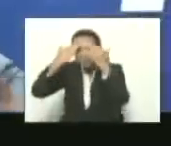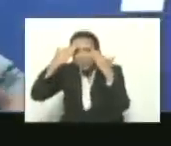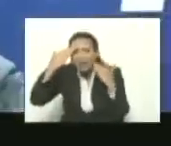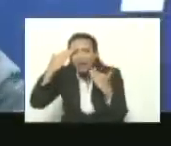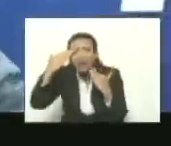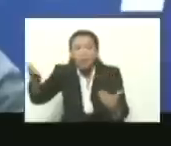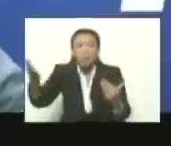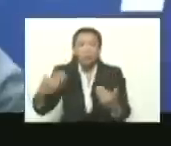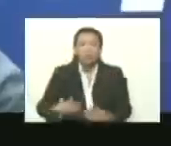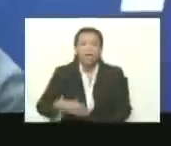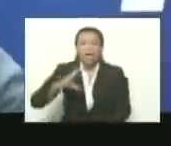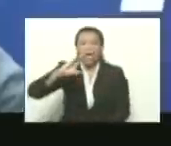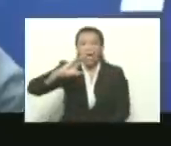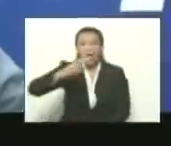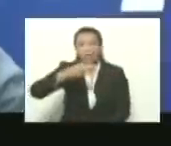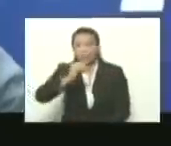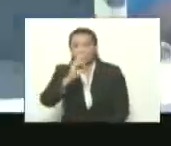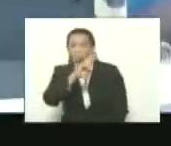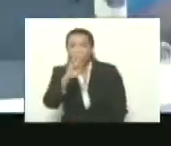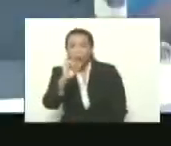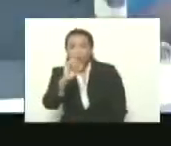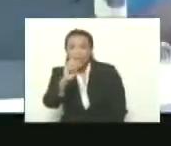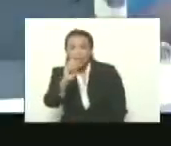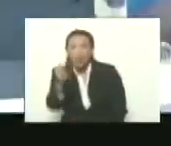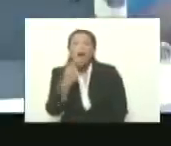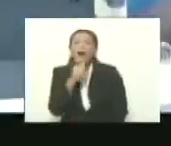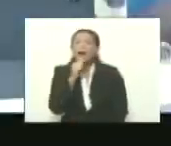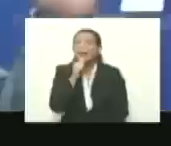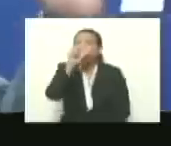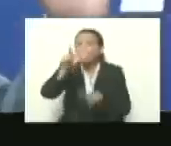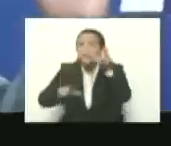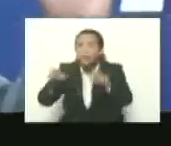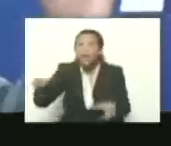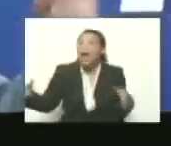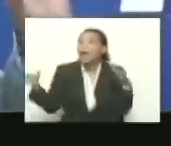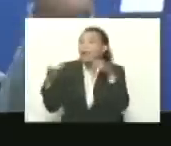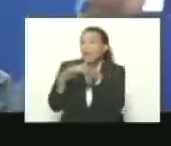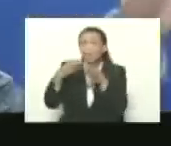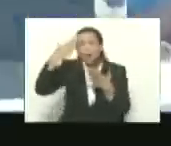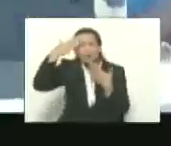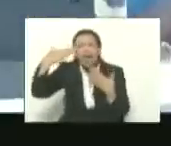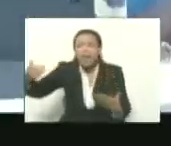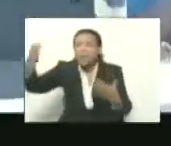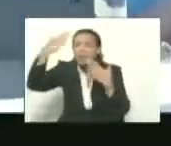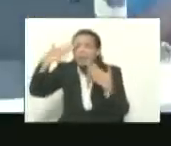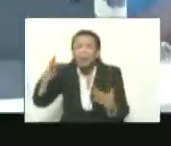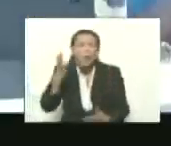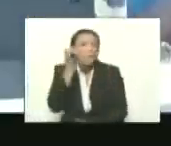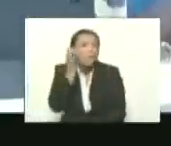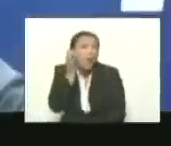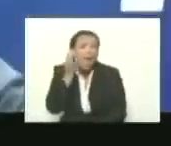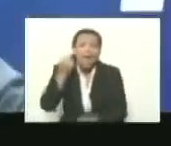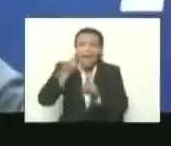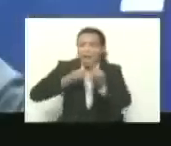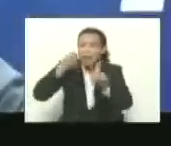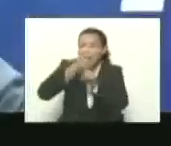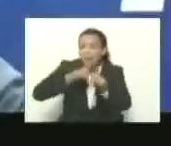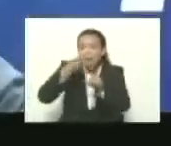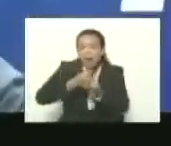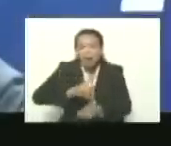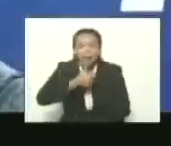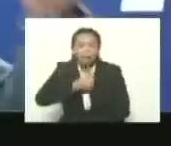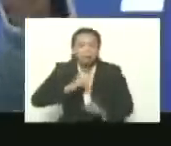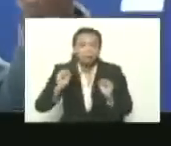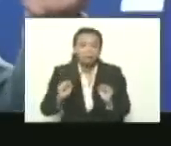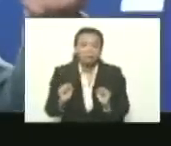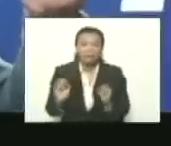donde... ¿El Chorrito? Sí, el Chorrito. ¿A quién quieres saludar? A todo el equipo, a todas político, y a todos. A todas esas mujeres guerreras que están allí conmigo. No puedes siempre. Decir nombre